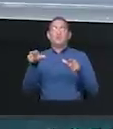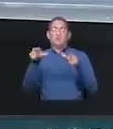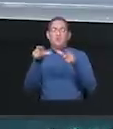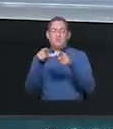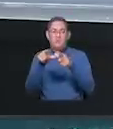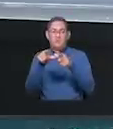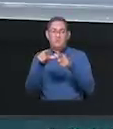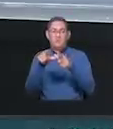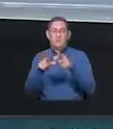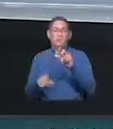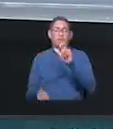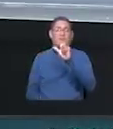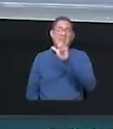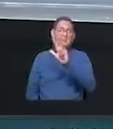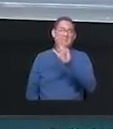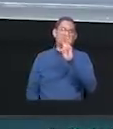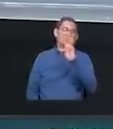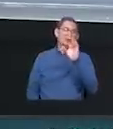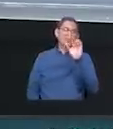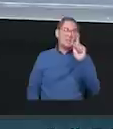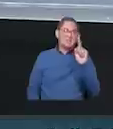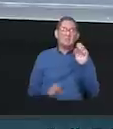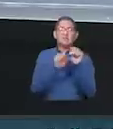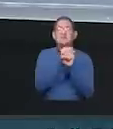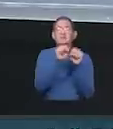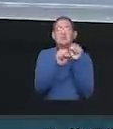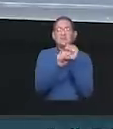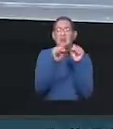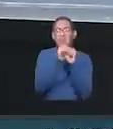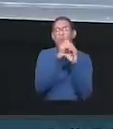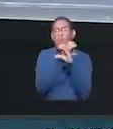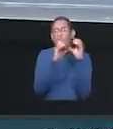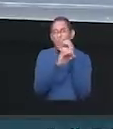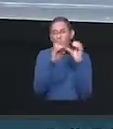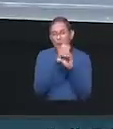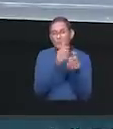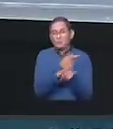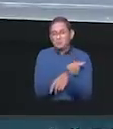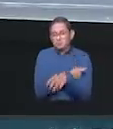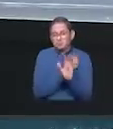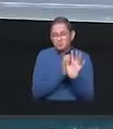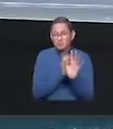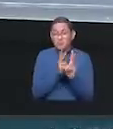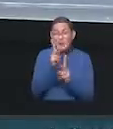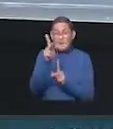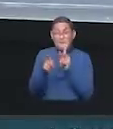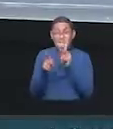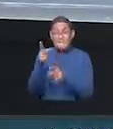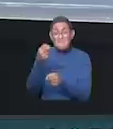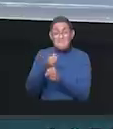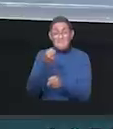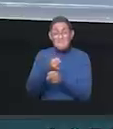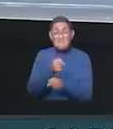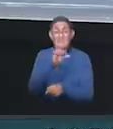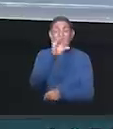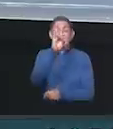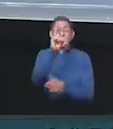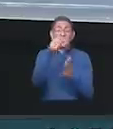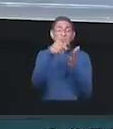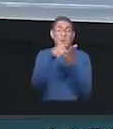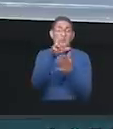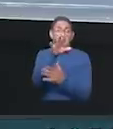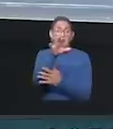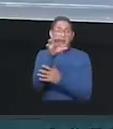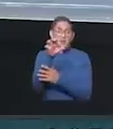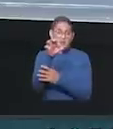371 salones de vacunación y un personal un recurso humano desplegado de 7.500